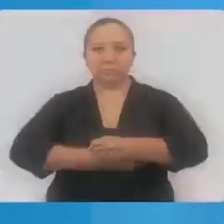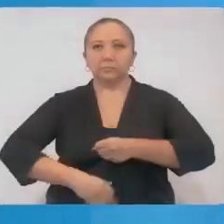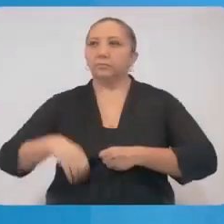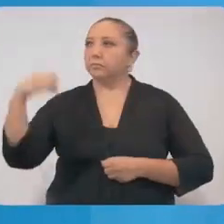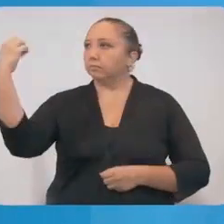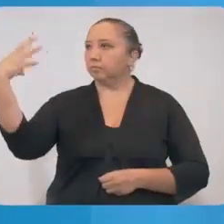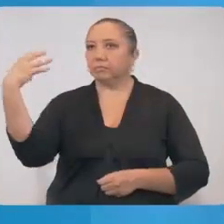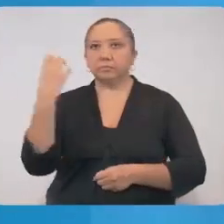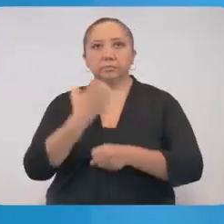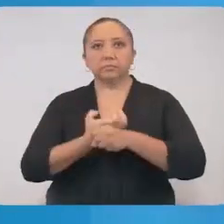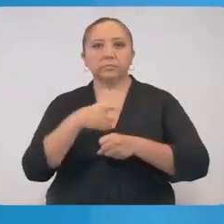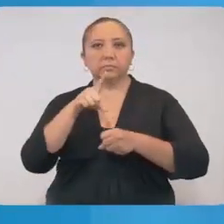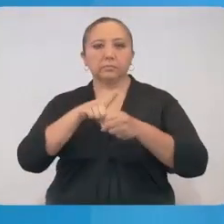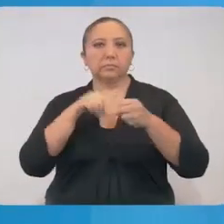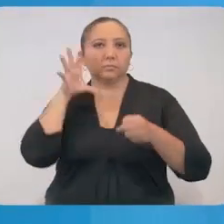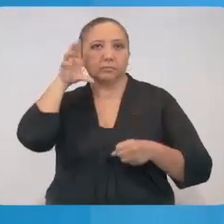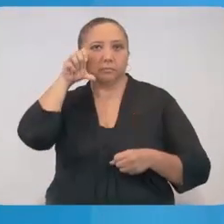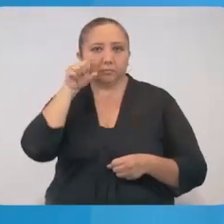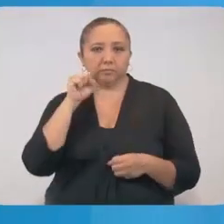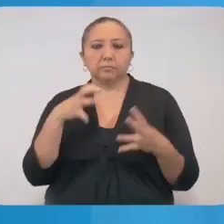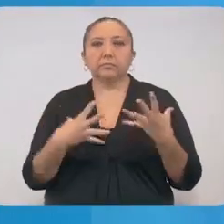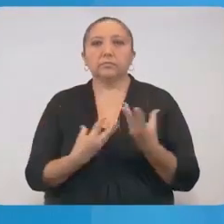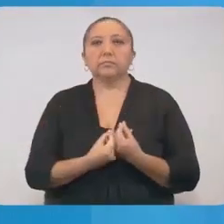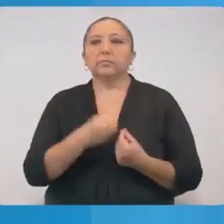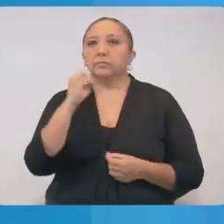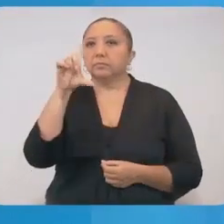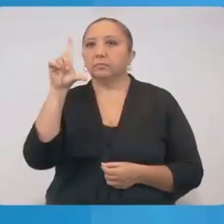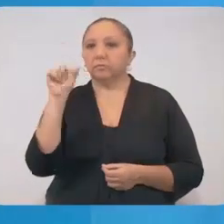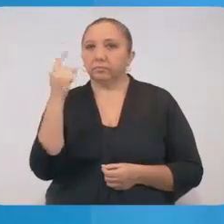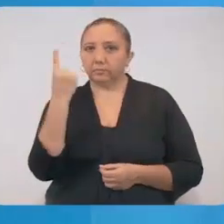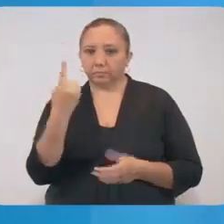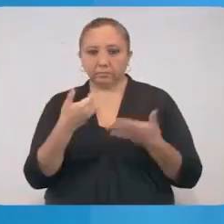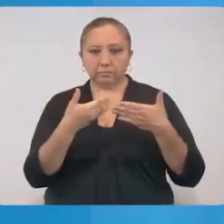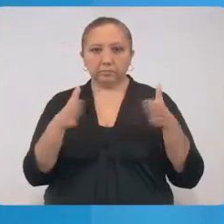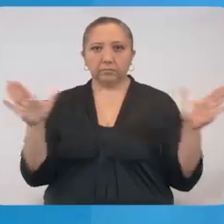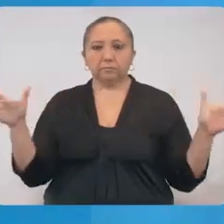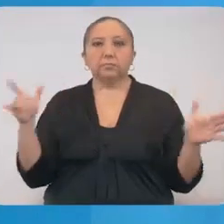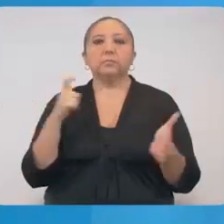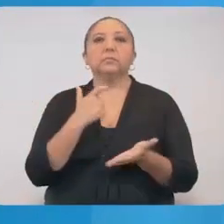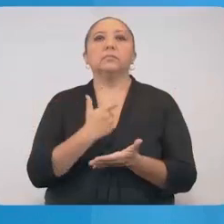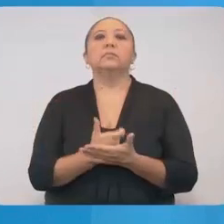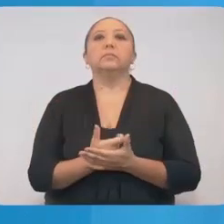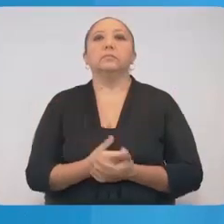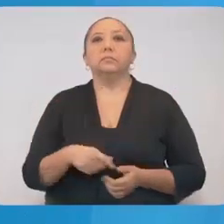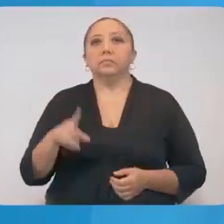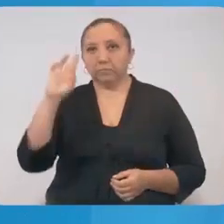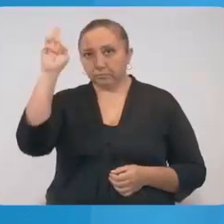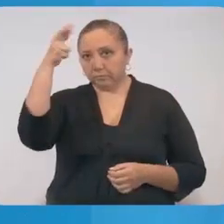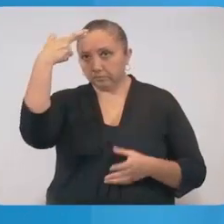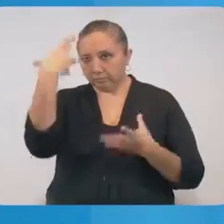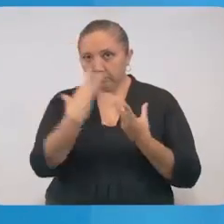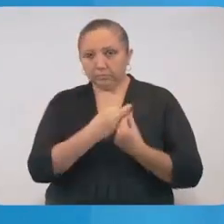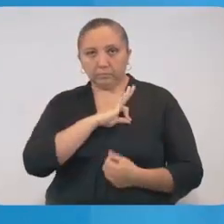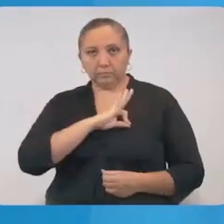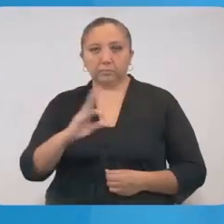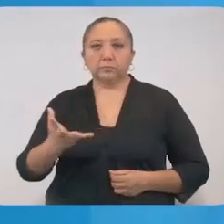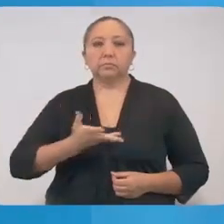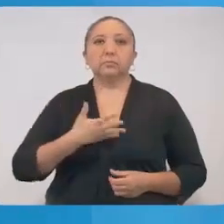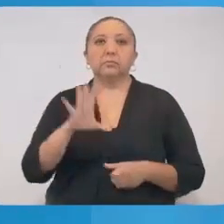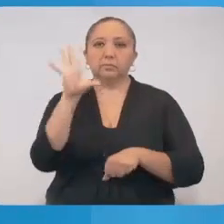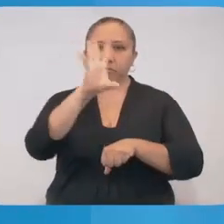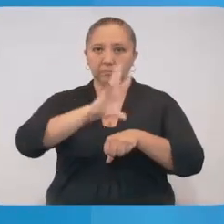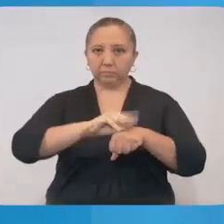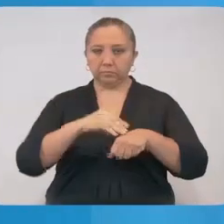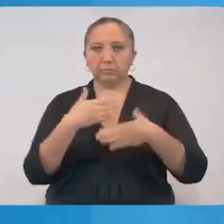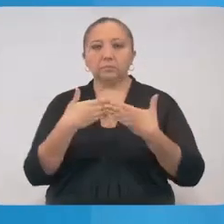en naranja. Estamos en la ola 1 de la reapertura económica. Les recordamos que para poder contar con permiso de reapertura, de